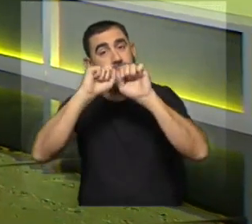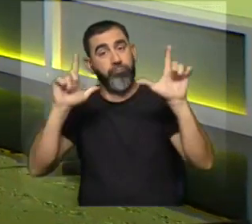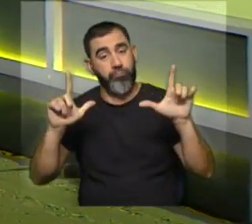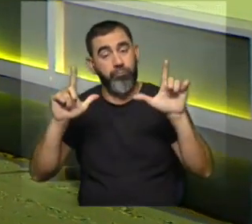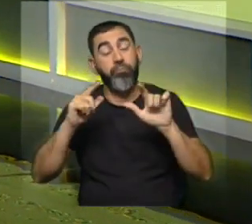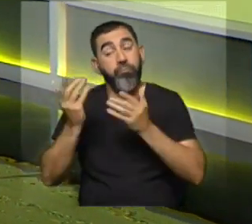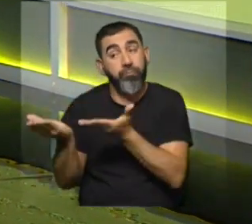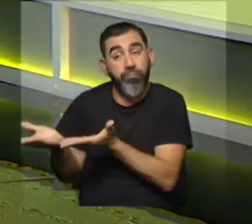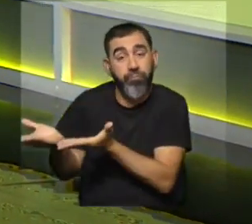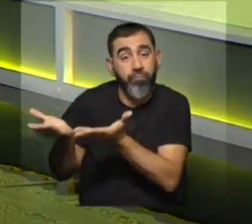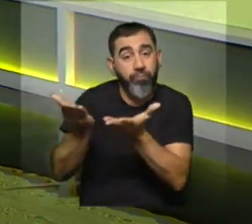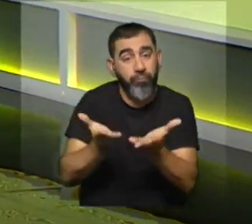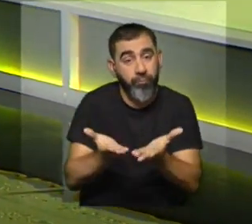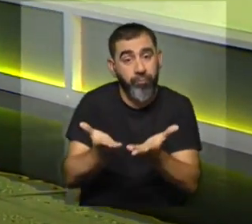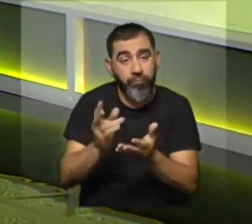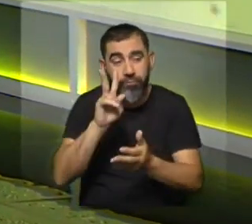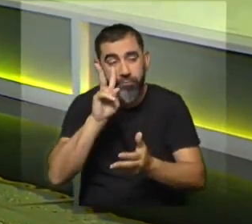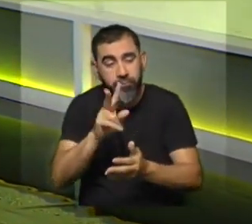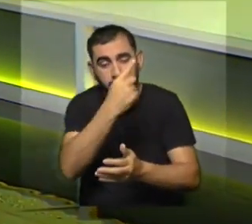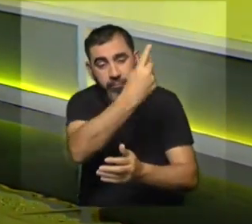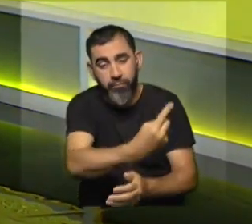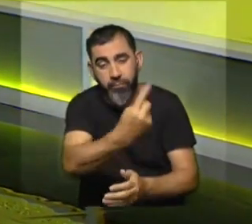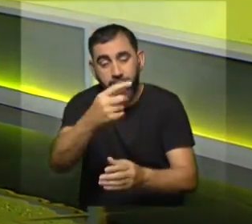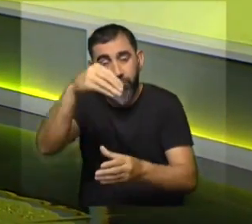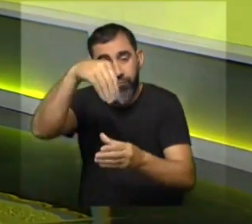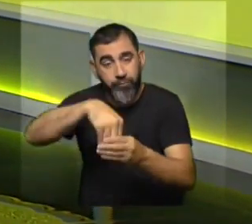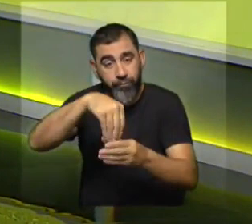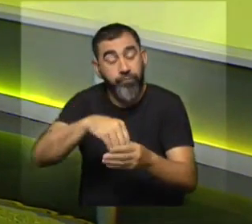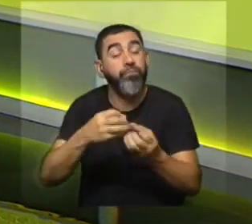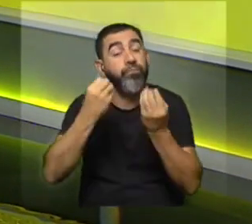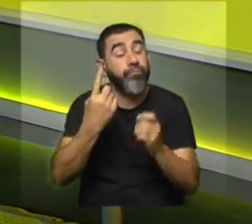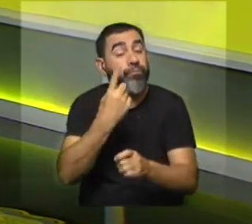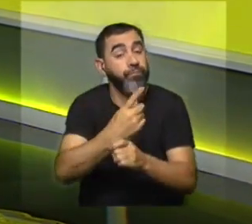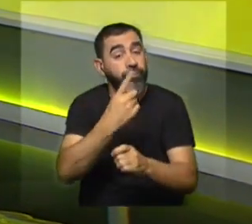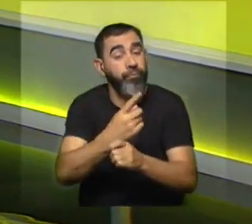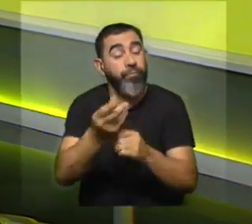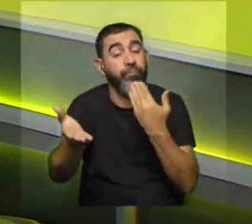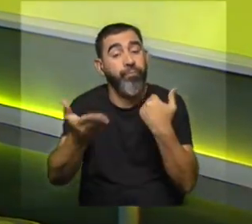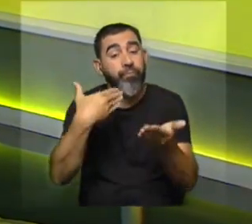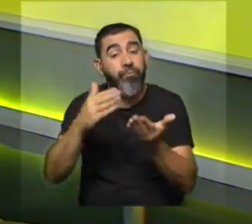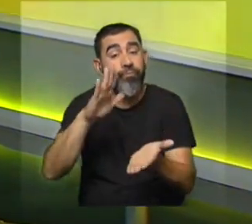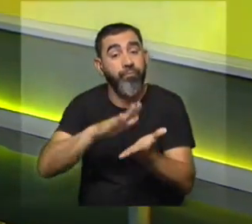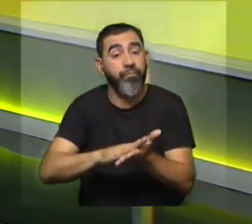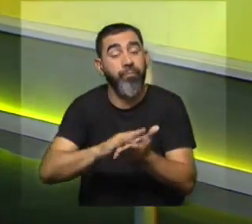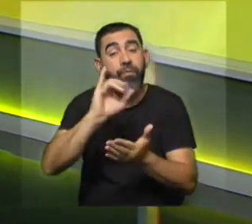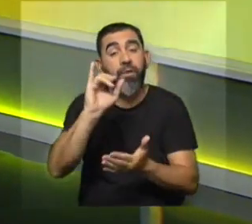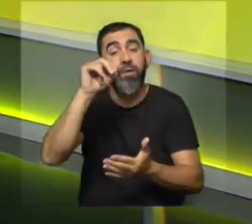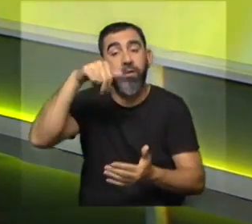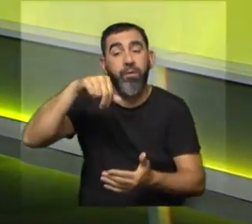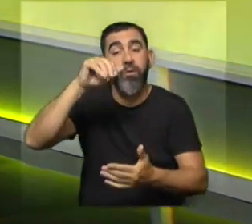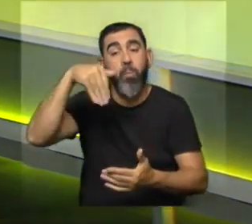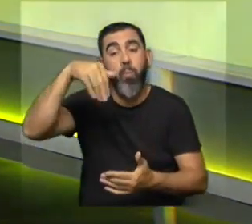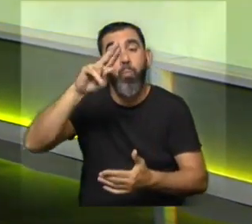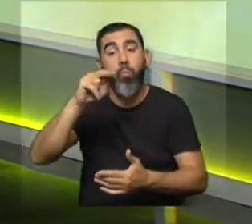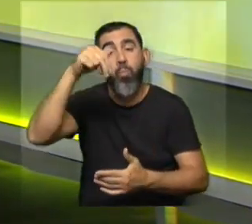los invitamos a detenerse en los contenidos porque en primer término vamos a hablar de inmunoterapia, que